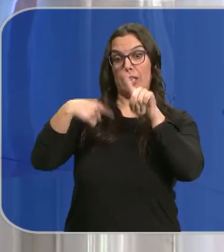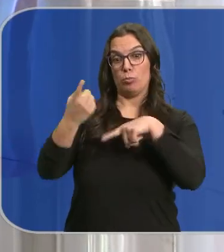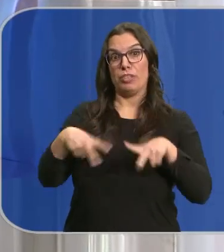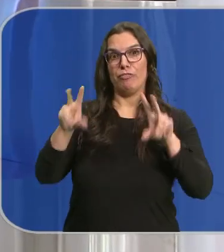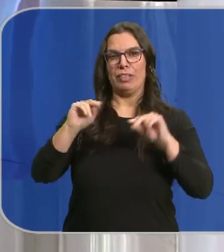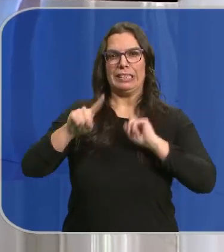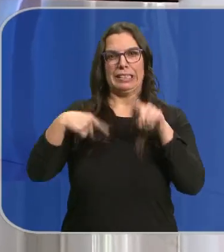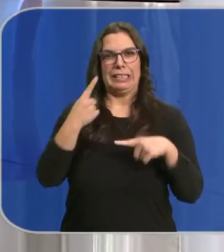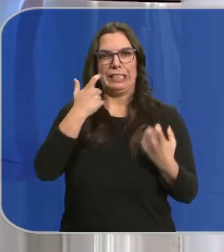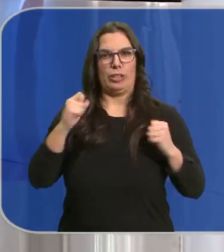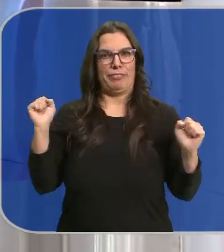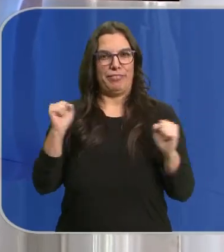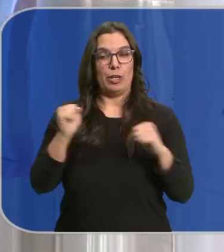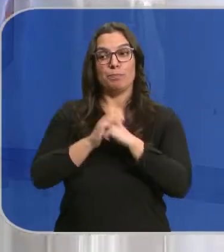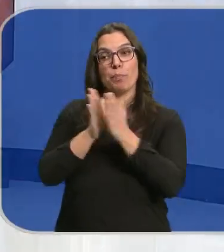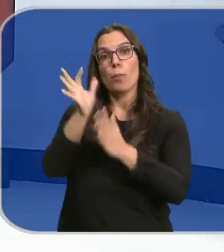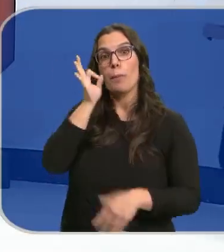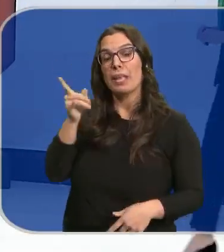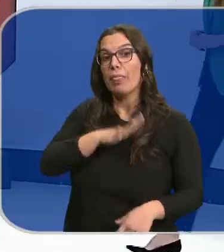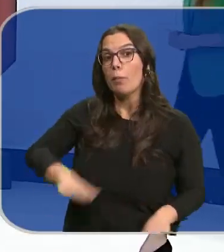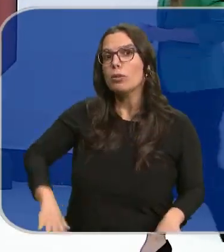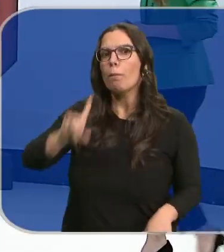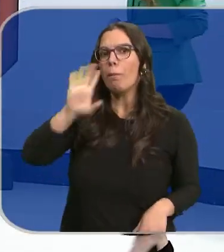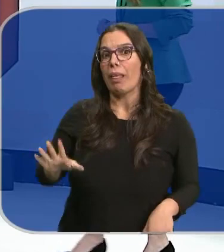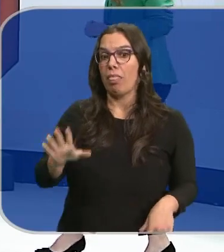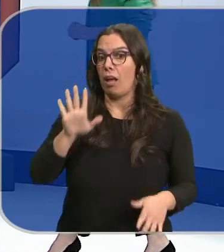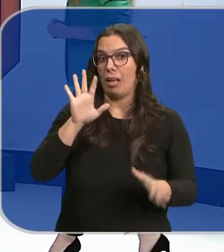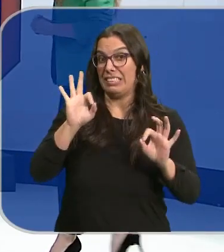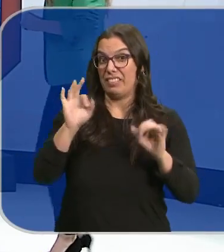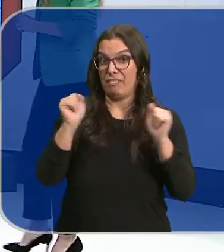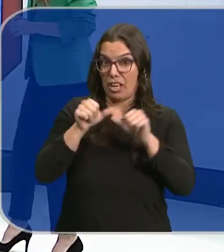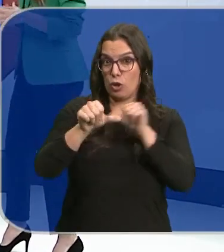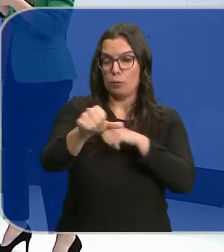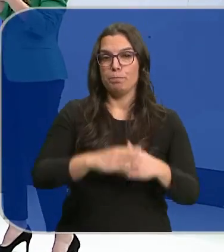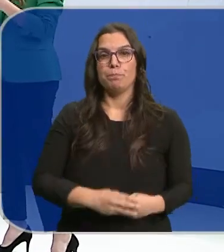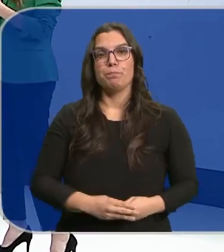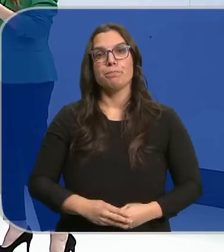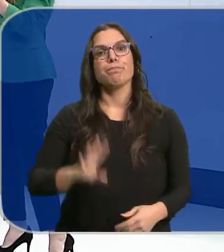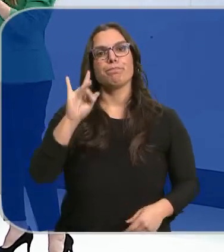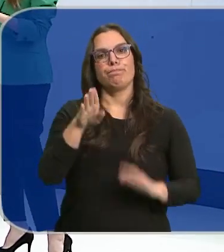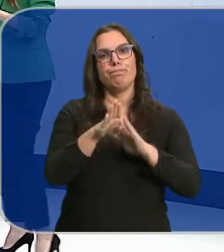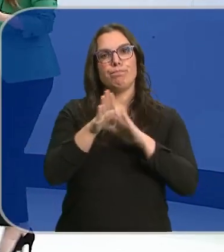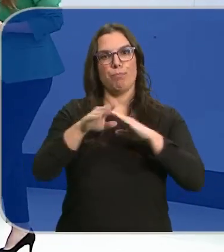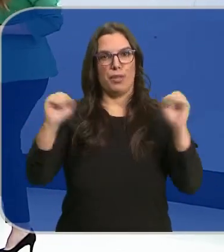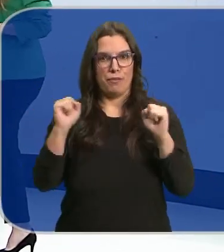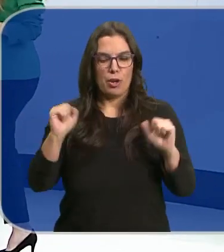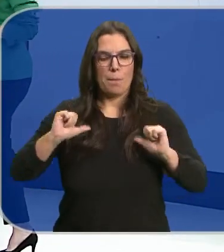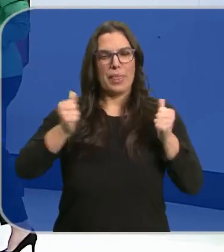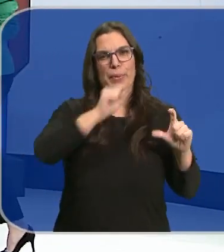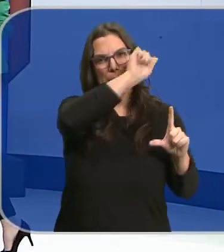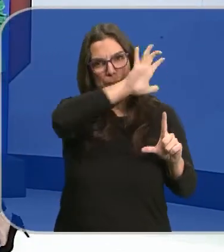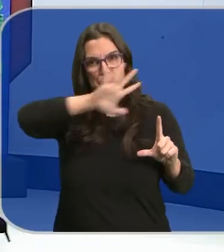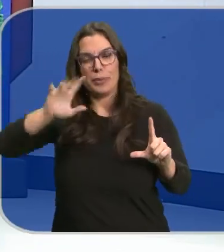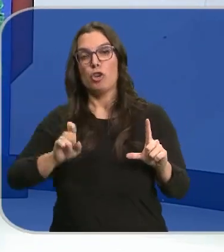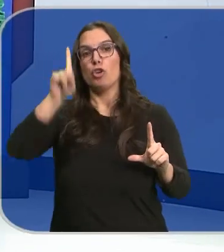notado el frío. Y Silvia, de momento esa parece que va a ser la tónica. Sí, vamos a seguir con aire frío, nos llega una masa de aire más frío